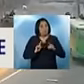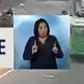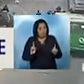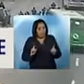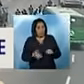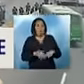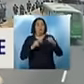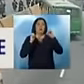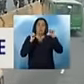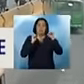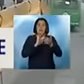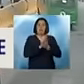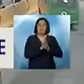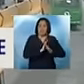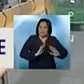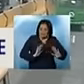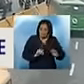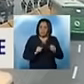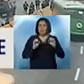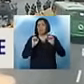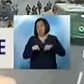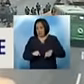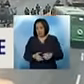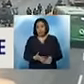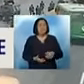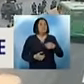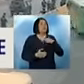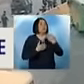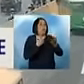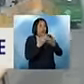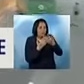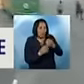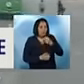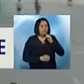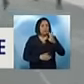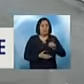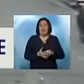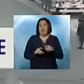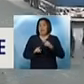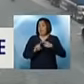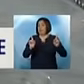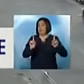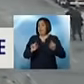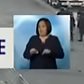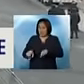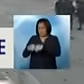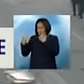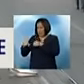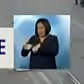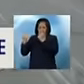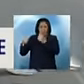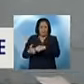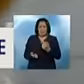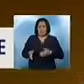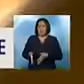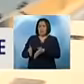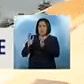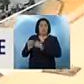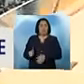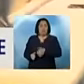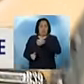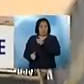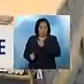de protestar pacíficamente y manifestar la voz popular a romper propiedad privada y propiedad pública y